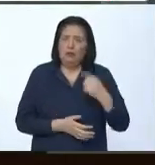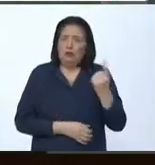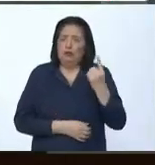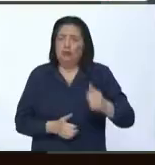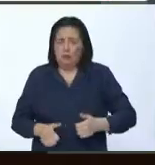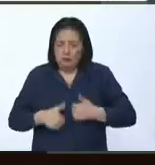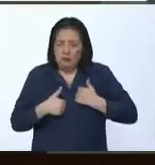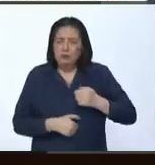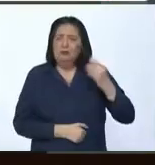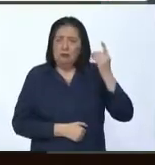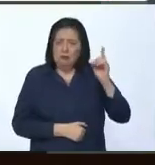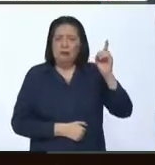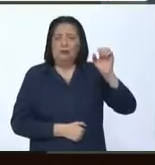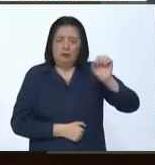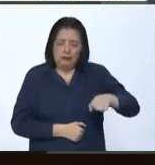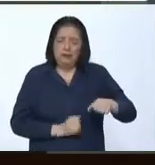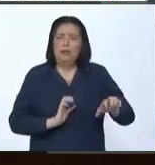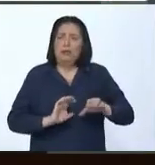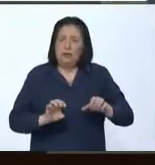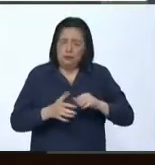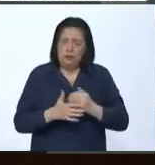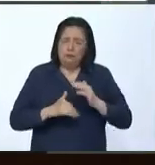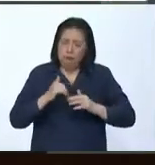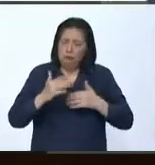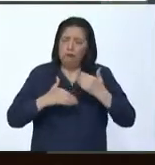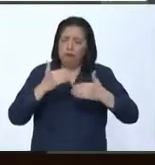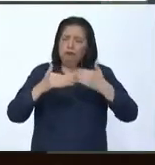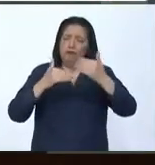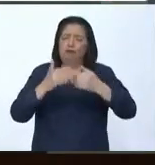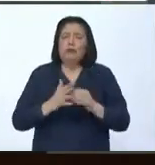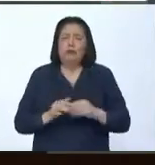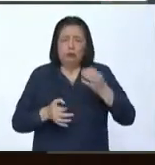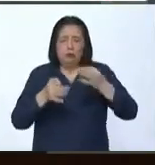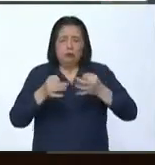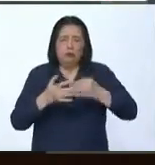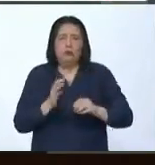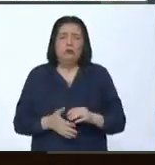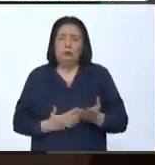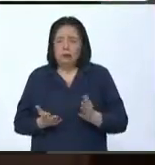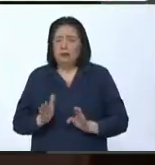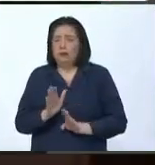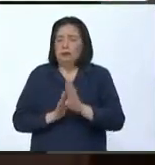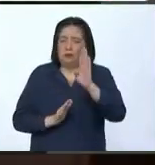democracia construiremos justicia y desarrollo para nuestros pueblos.